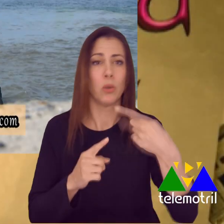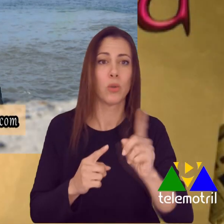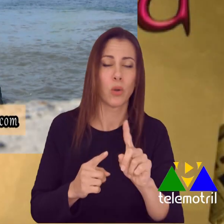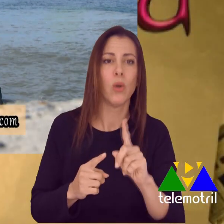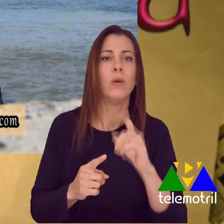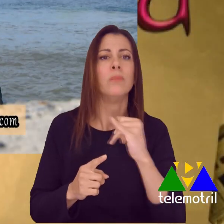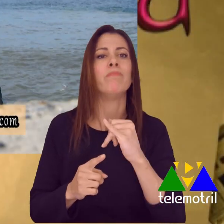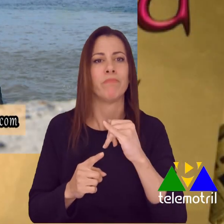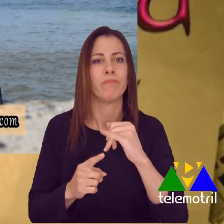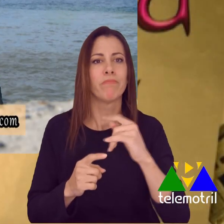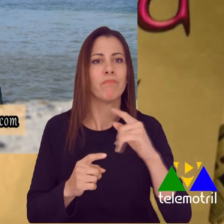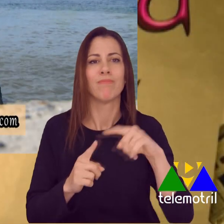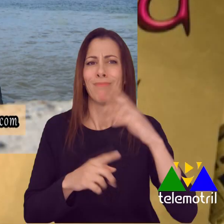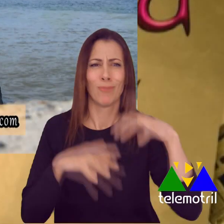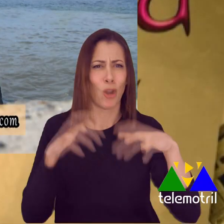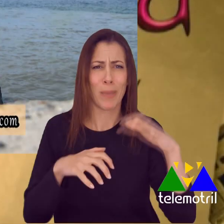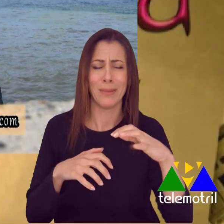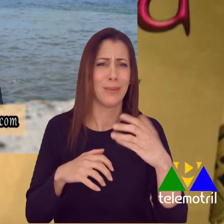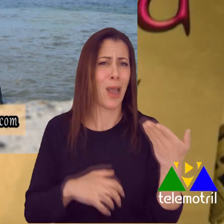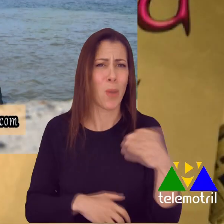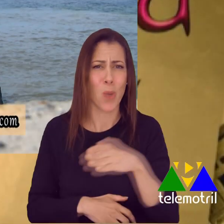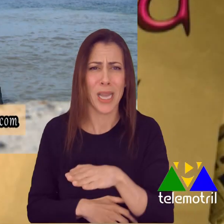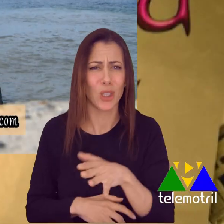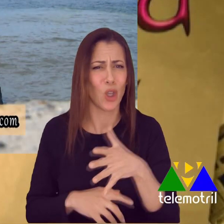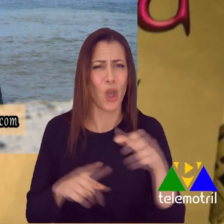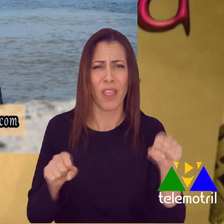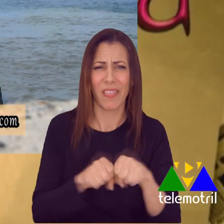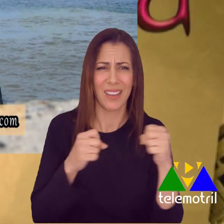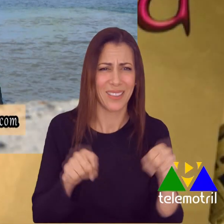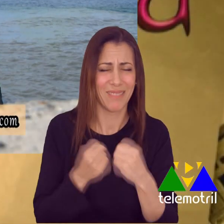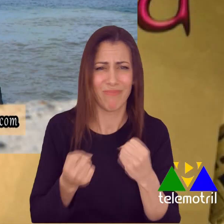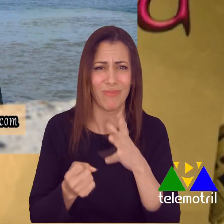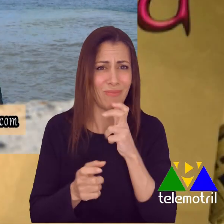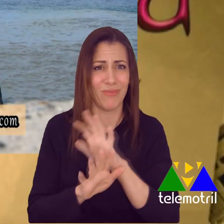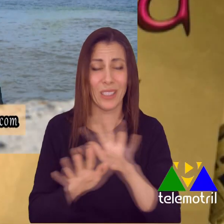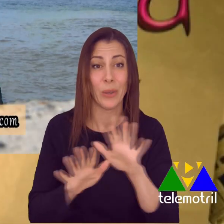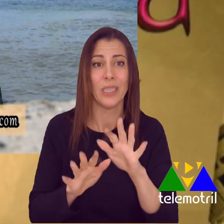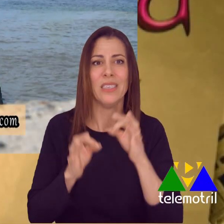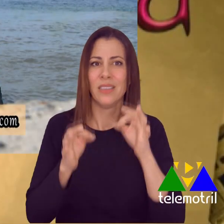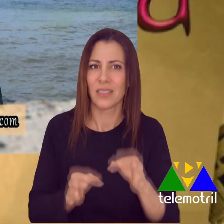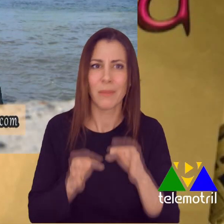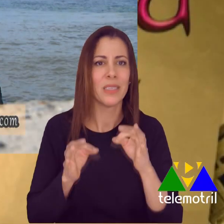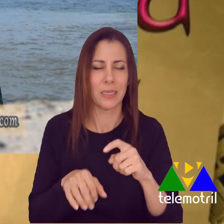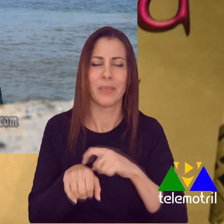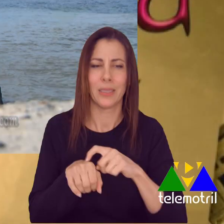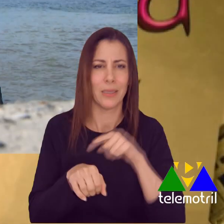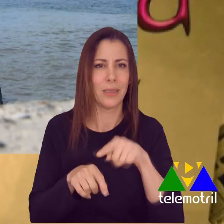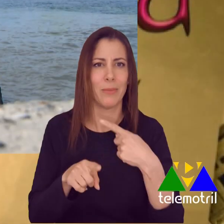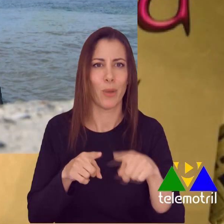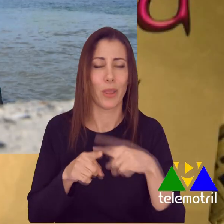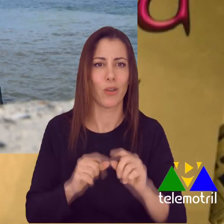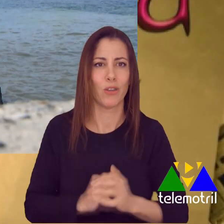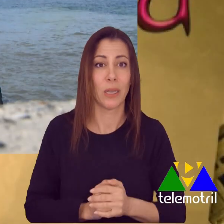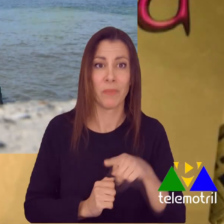hay tormentas de ese tipo, hay muertos, hay desastres, es decir, que siempre ocurre ese tipo de cosas.